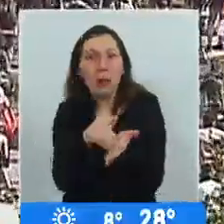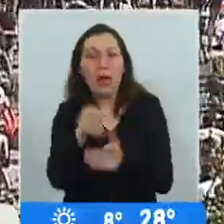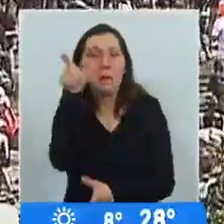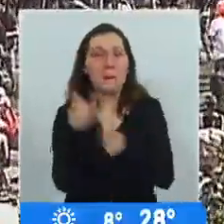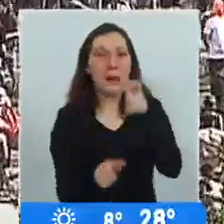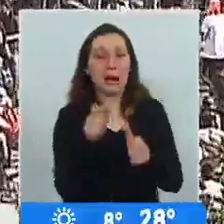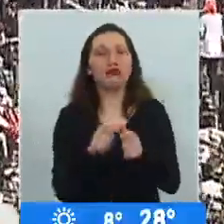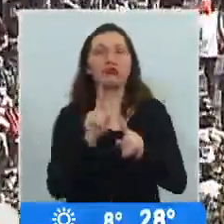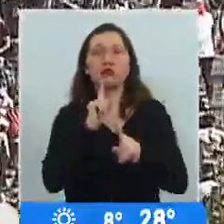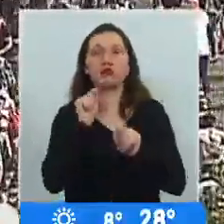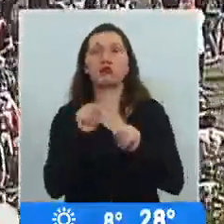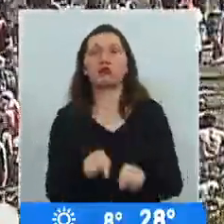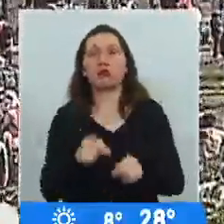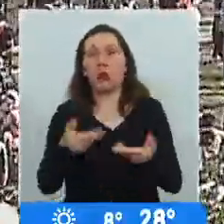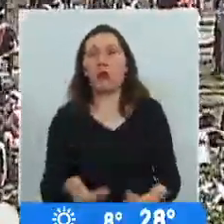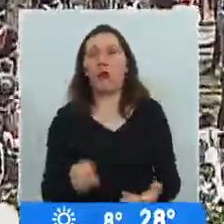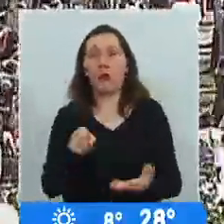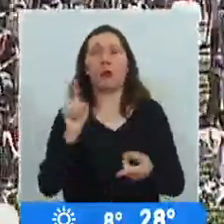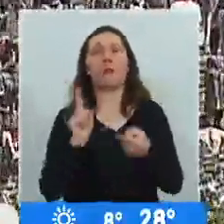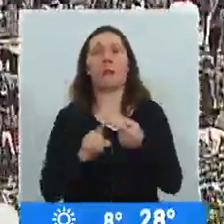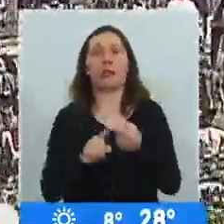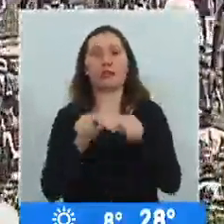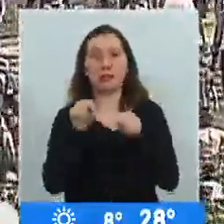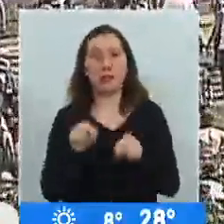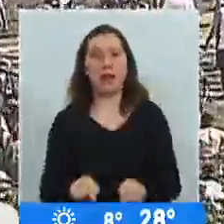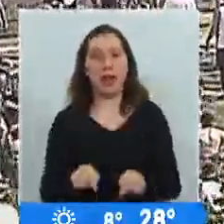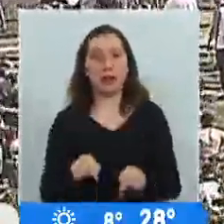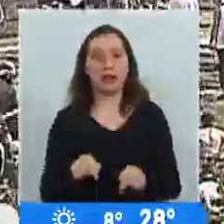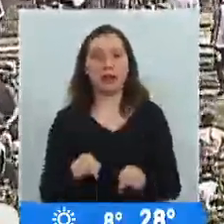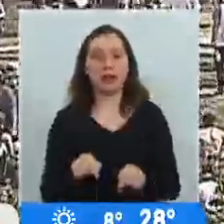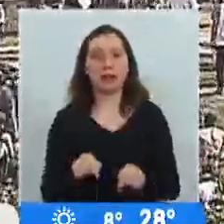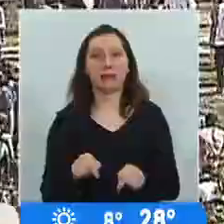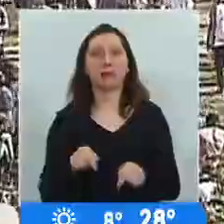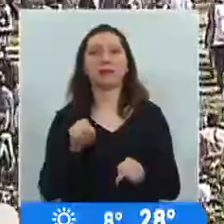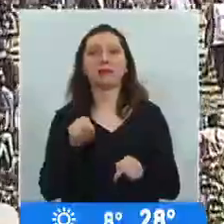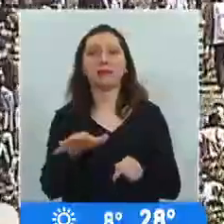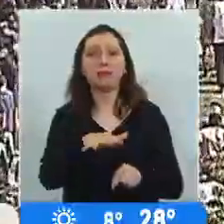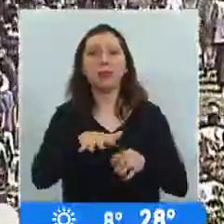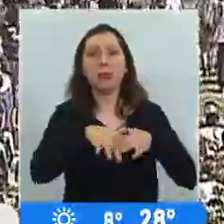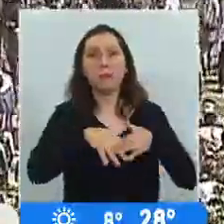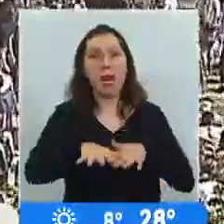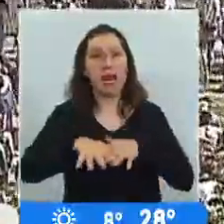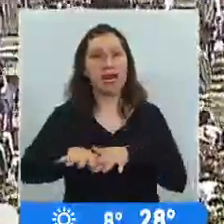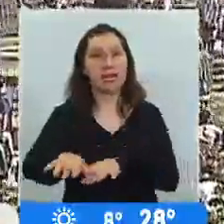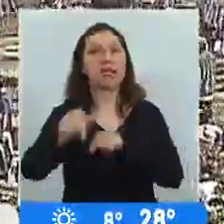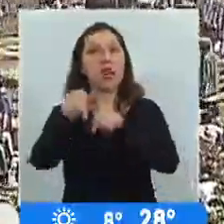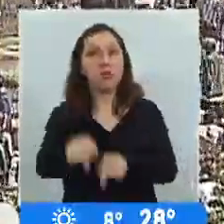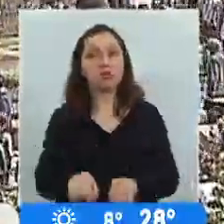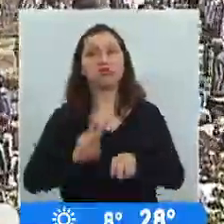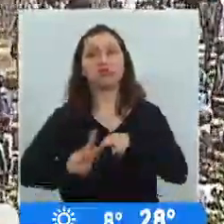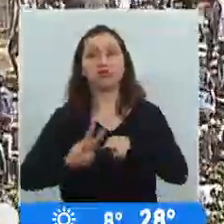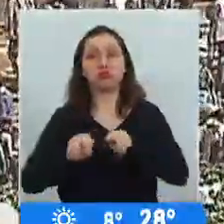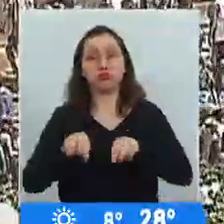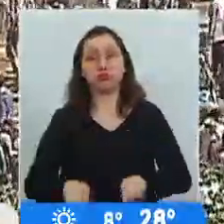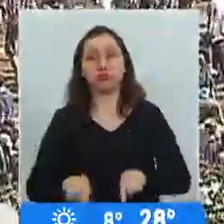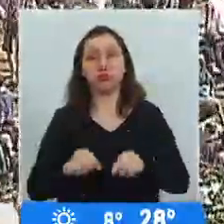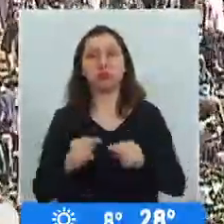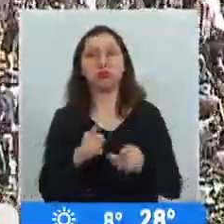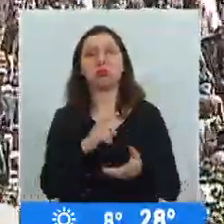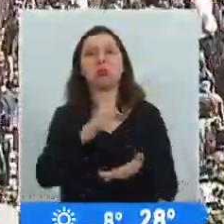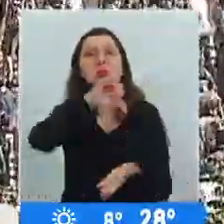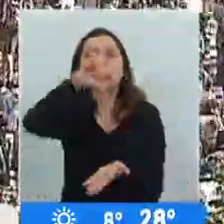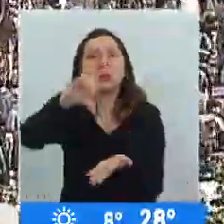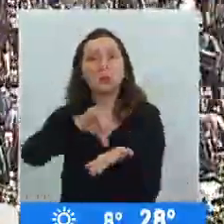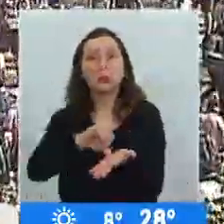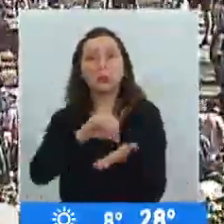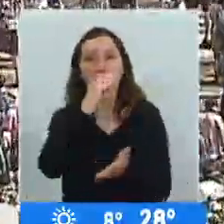personas las que hoy día participaron acá en esta marcha, en esta movilización que se desarrolló en la